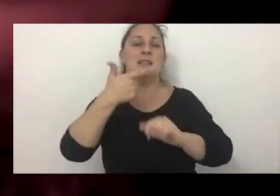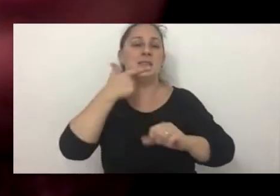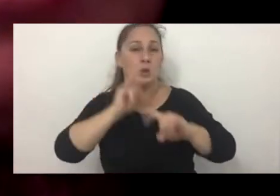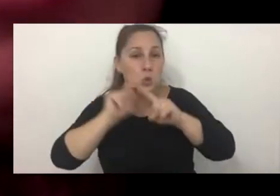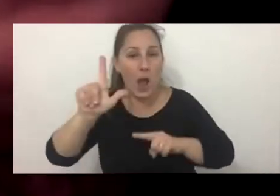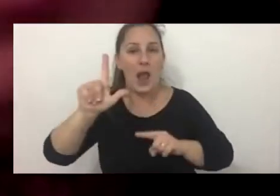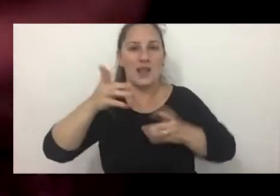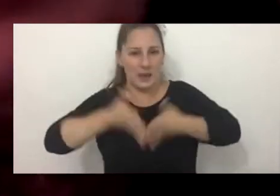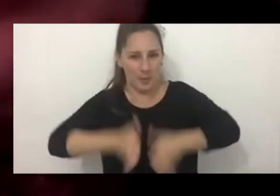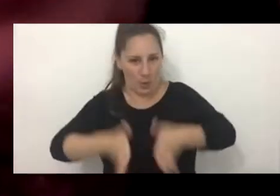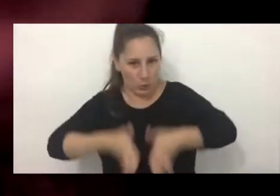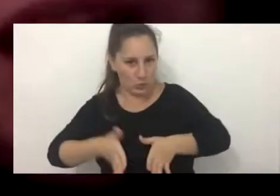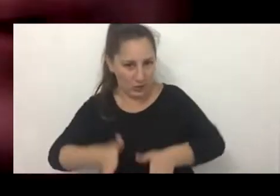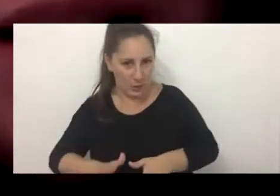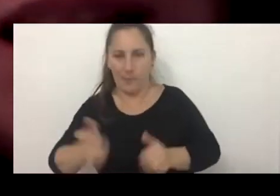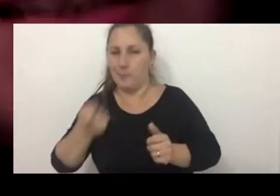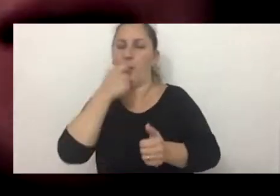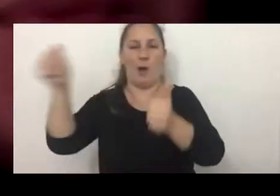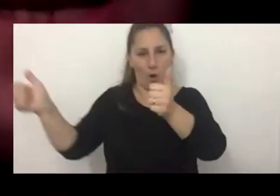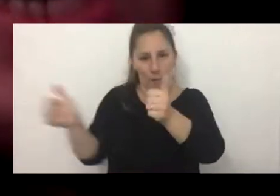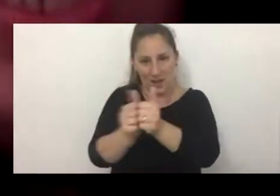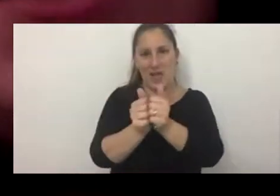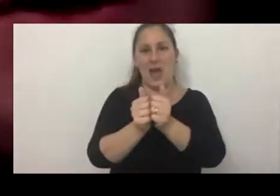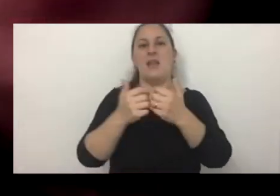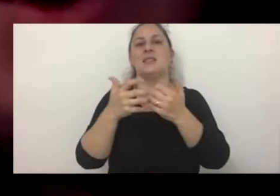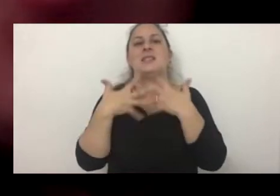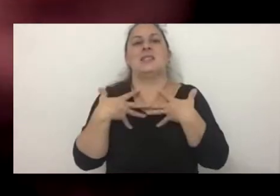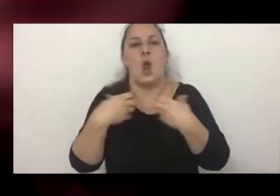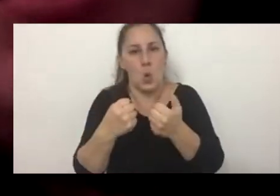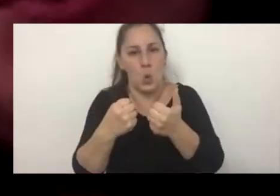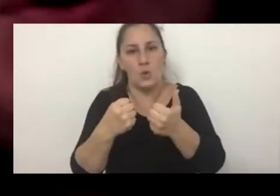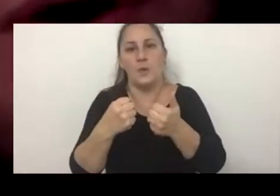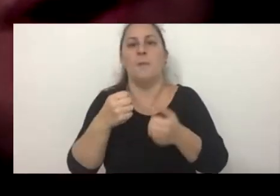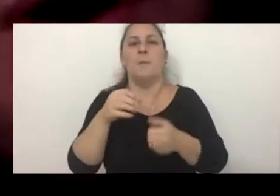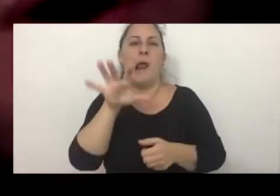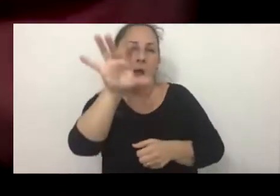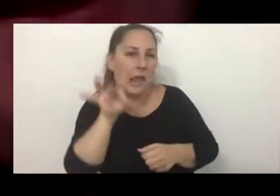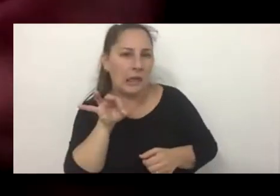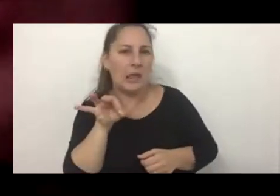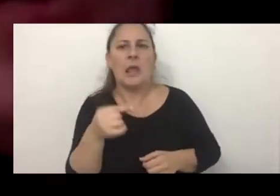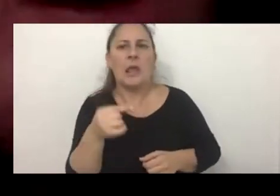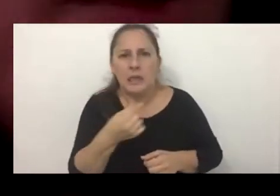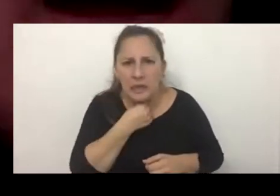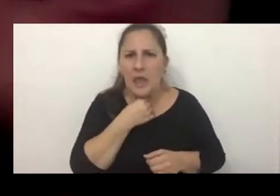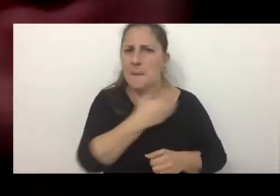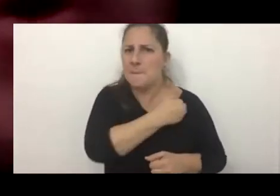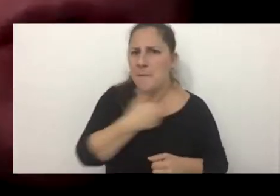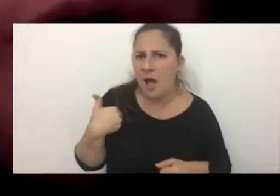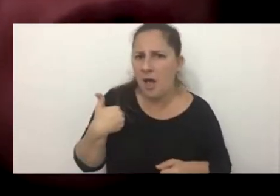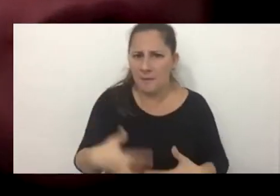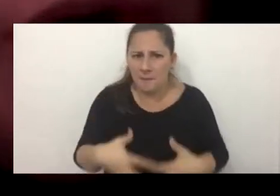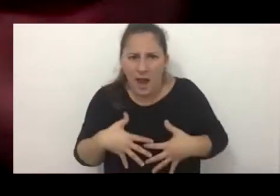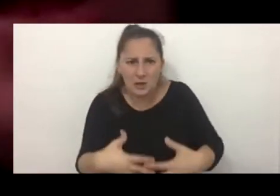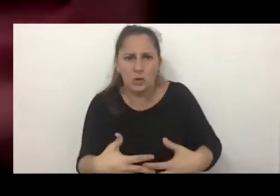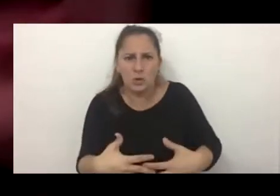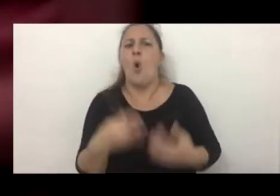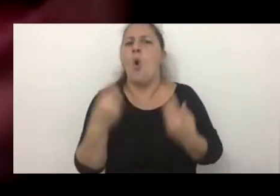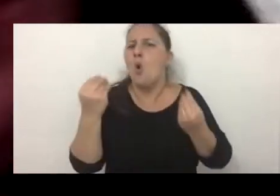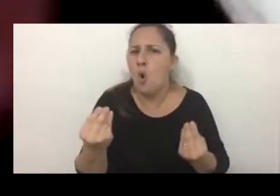Hay varias facultades hoy por hoy donde se puede estudiar nuestra profesión. Nos otorga un título de